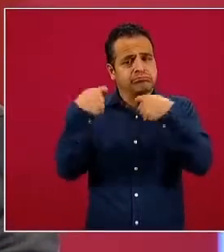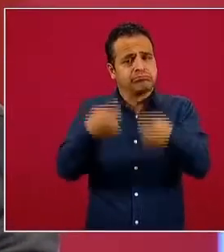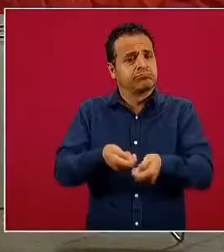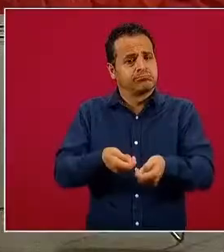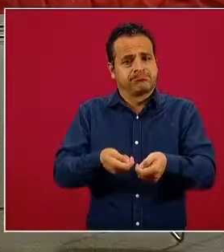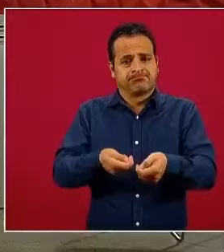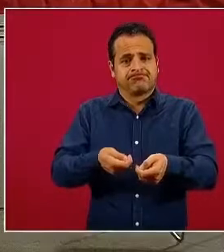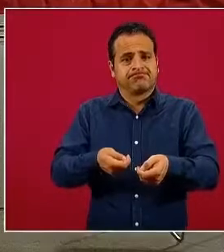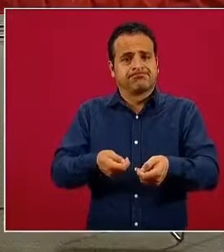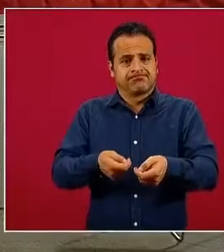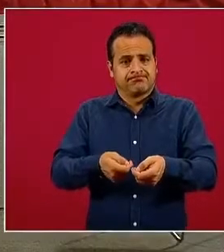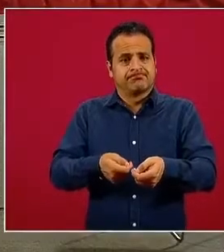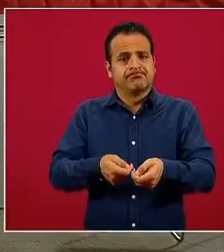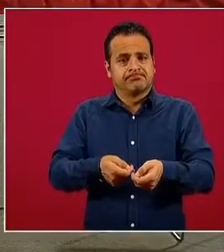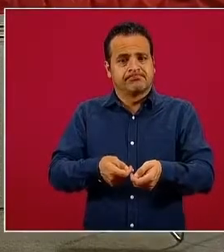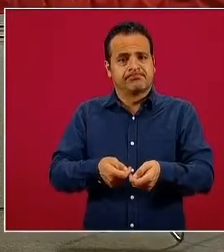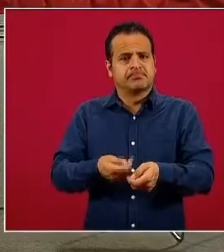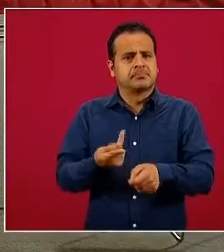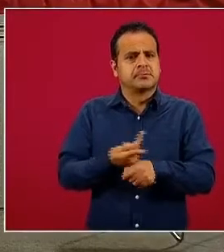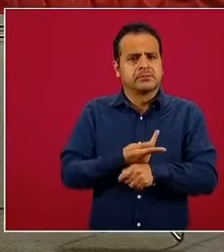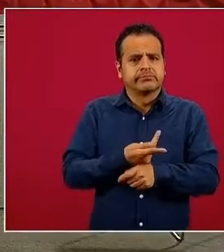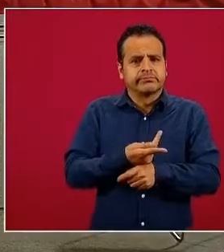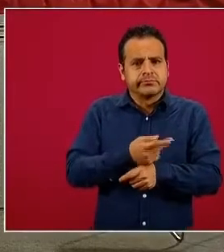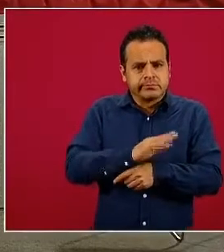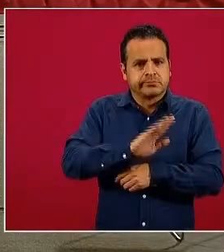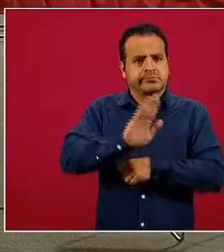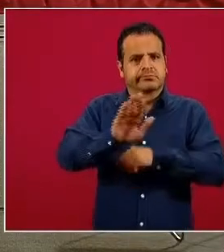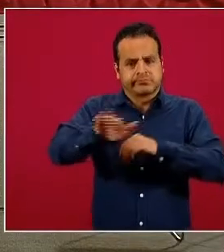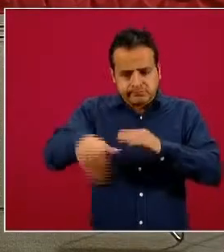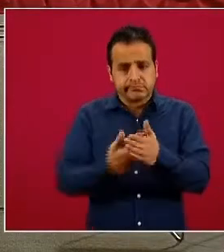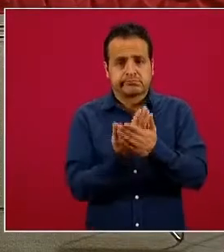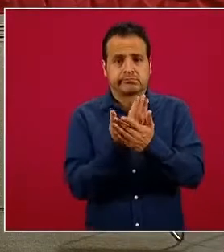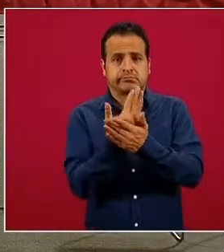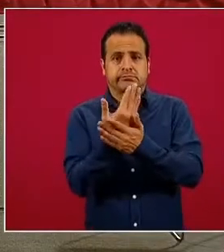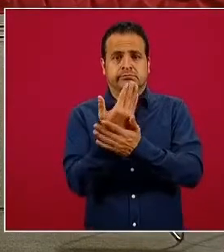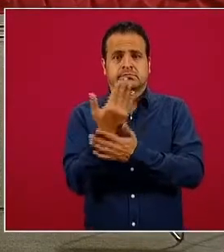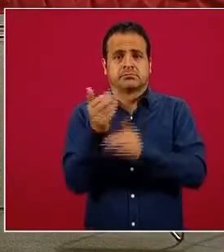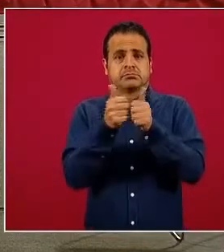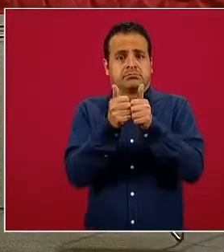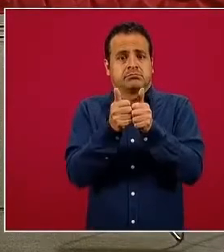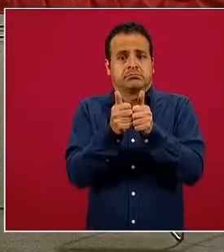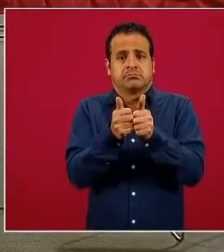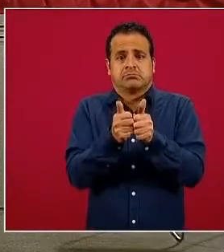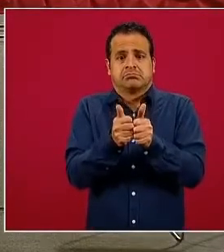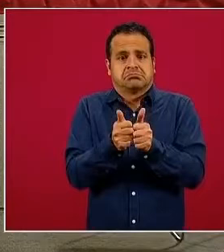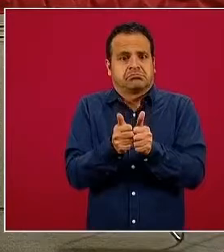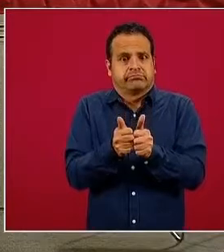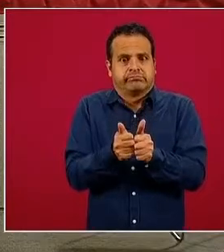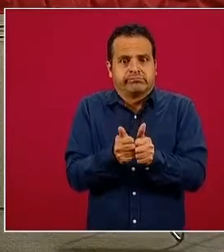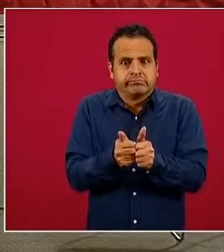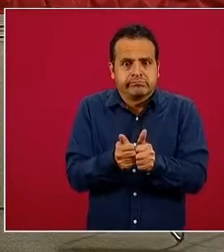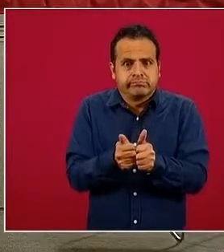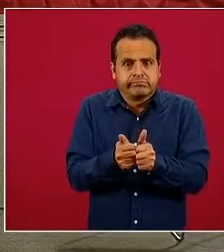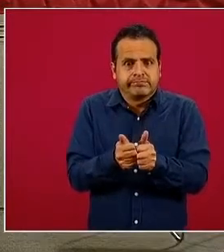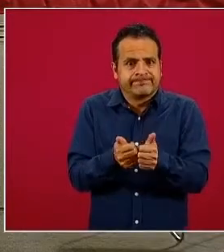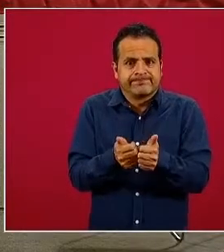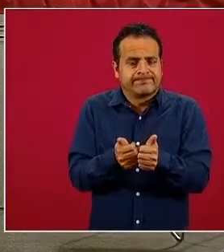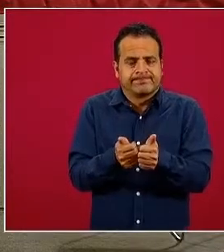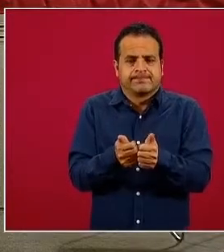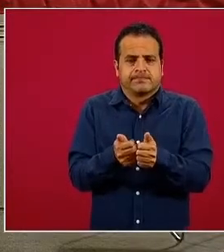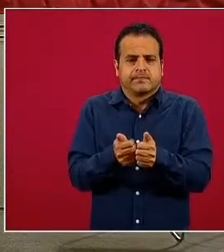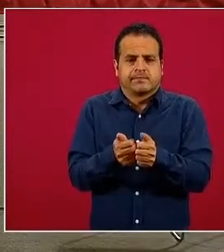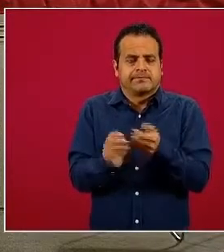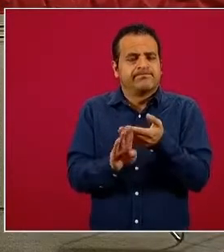México incluye pernoctar, pasar la noche en el cementerio. Se recomienda evitar esta